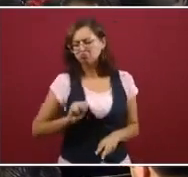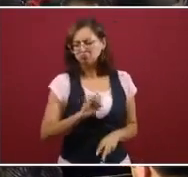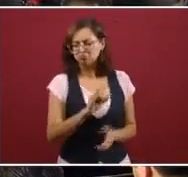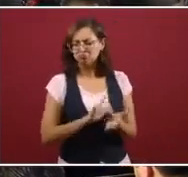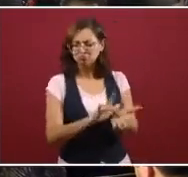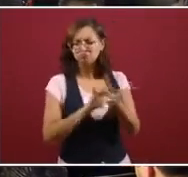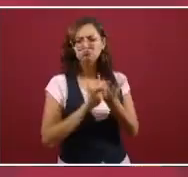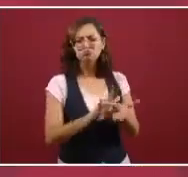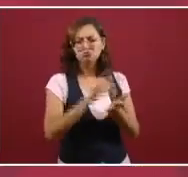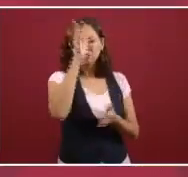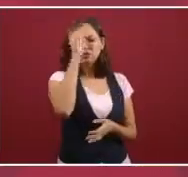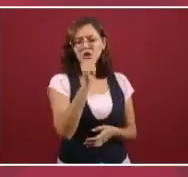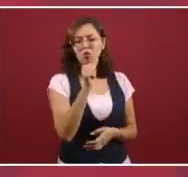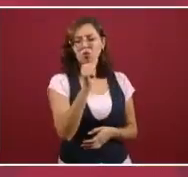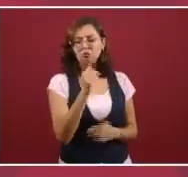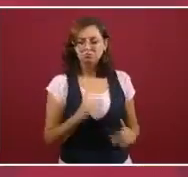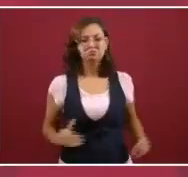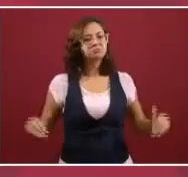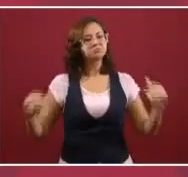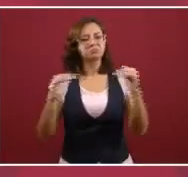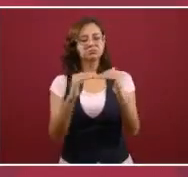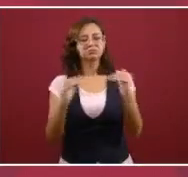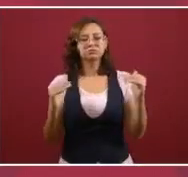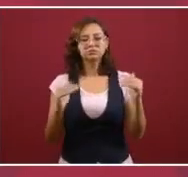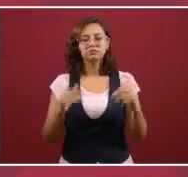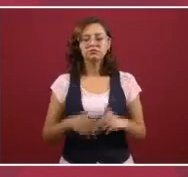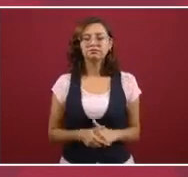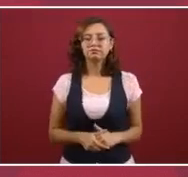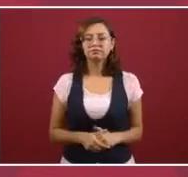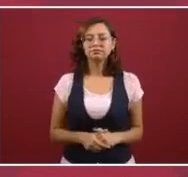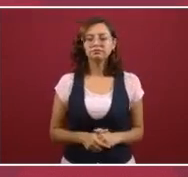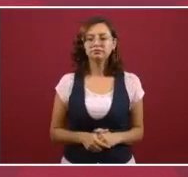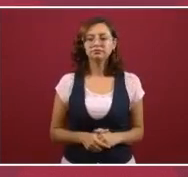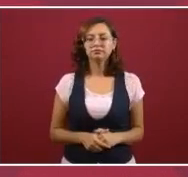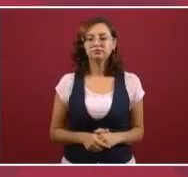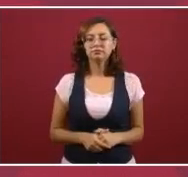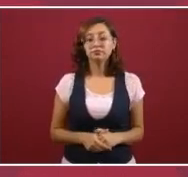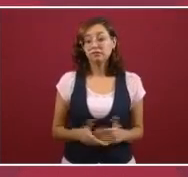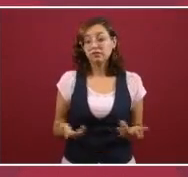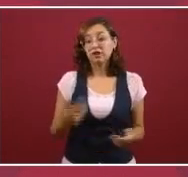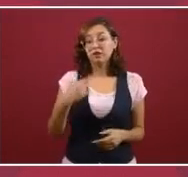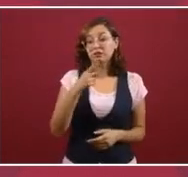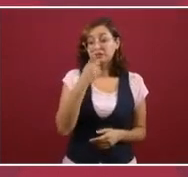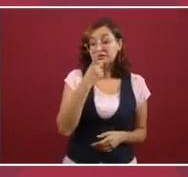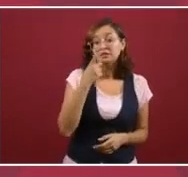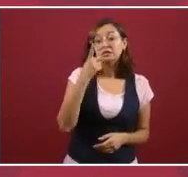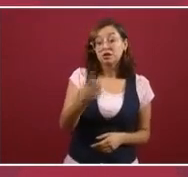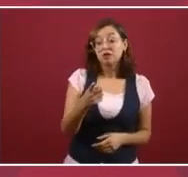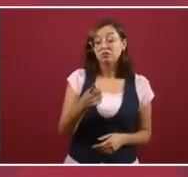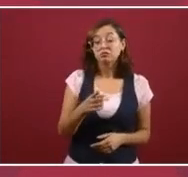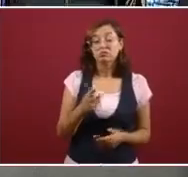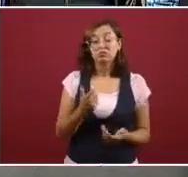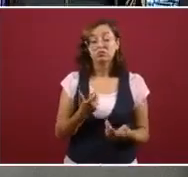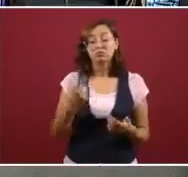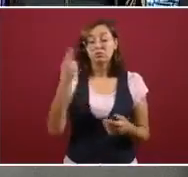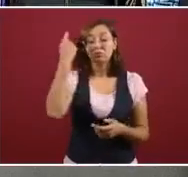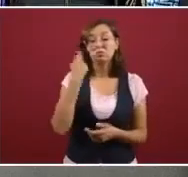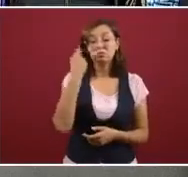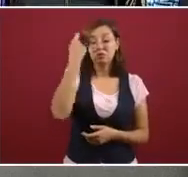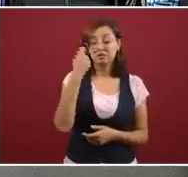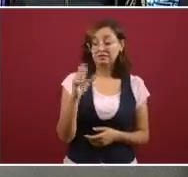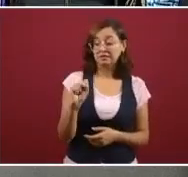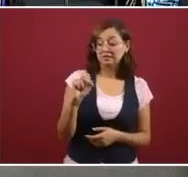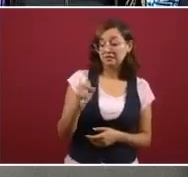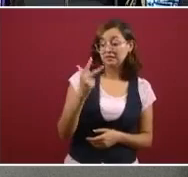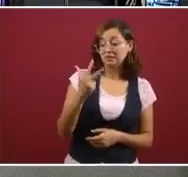apoyar. Y aquí nada más contesto, Isabel, de que si es a los 68 años, en